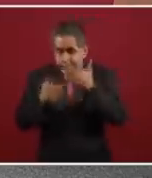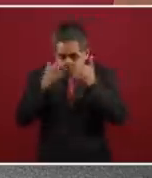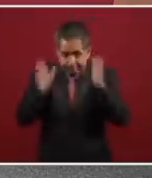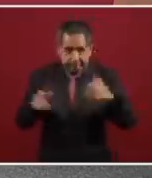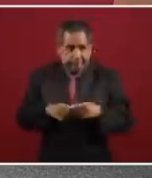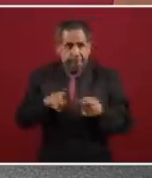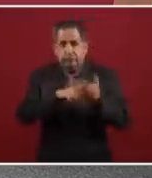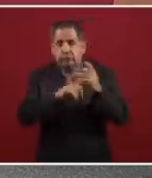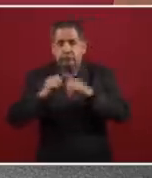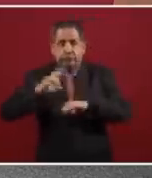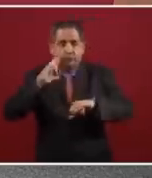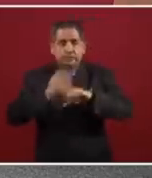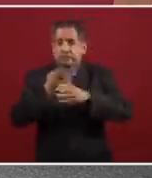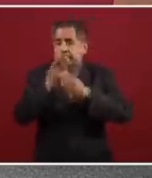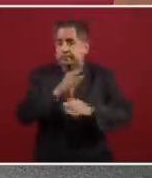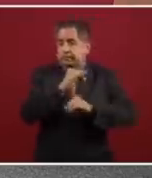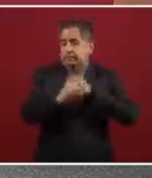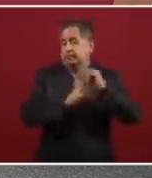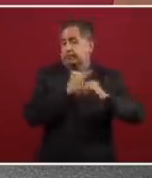organismos financieros,